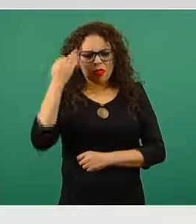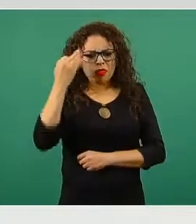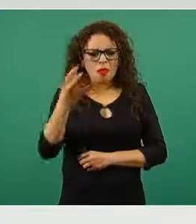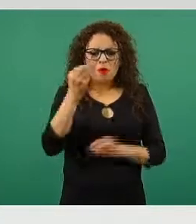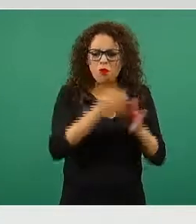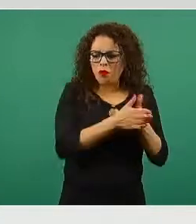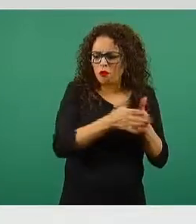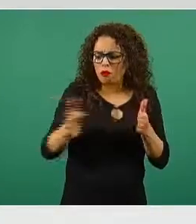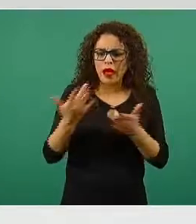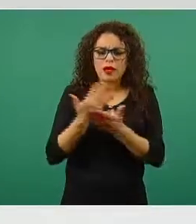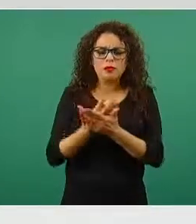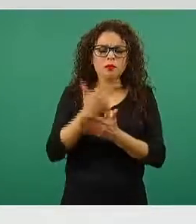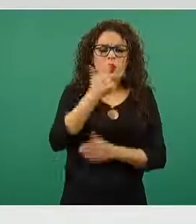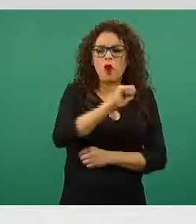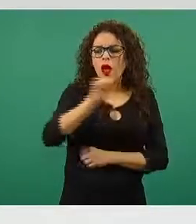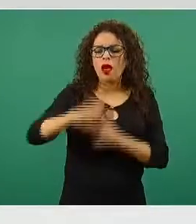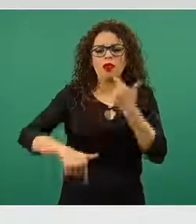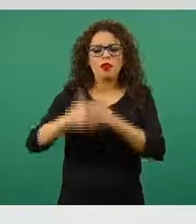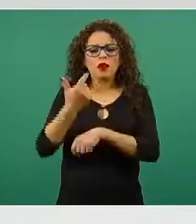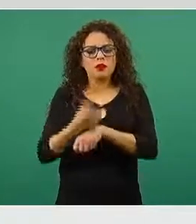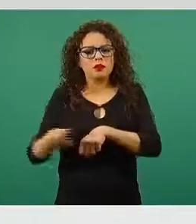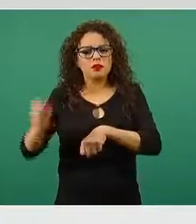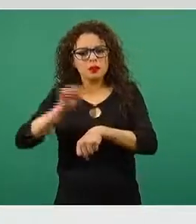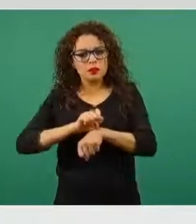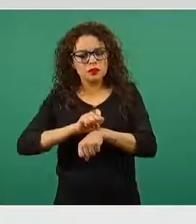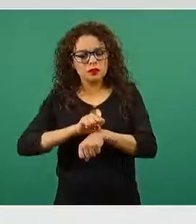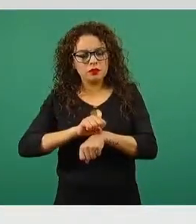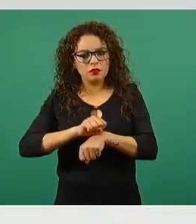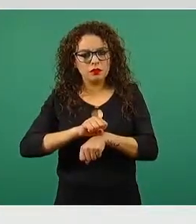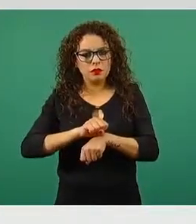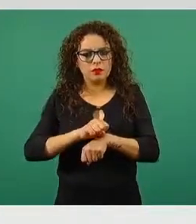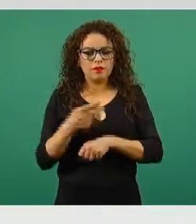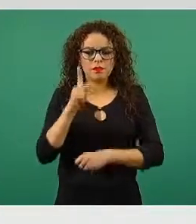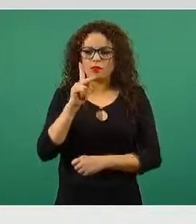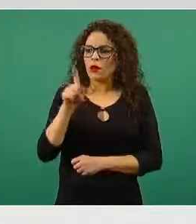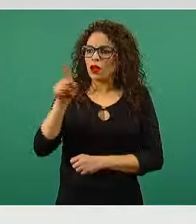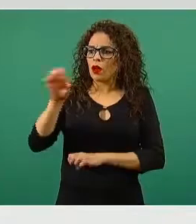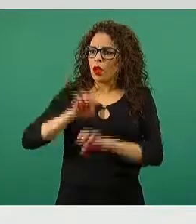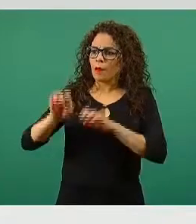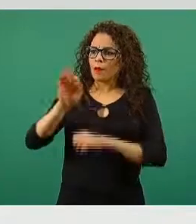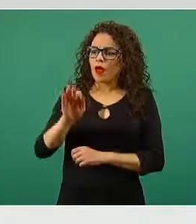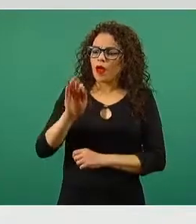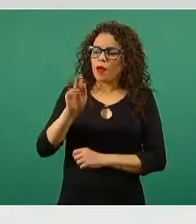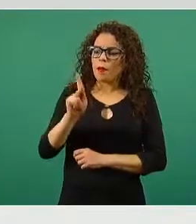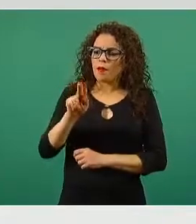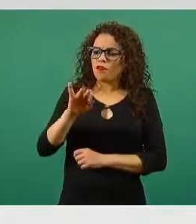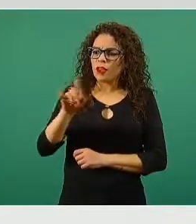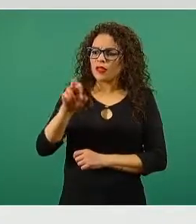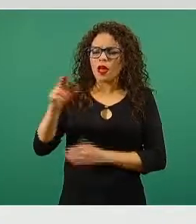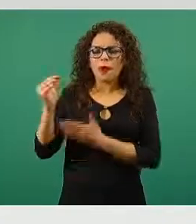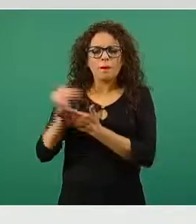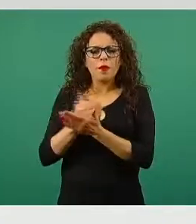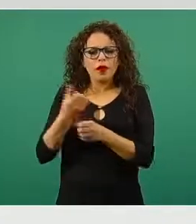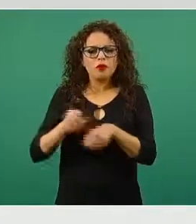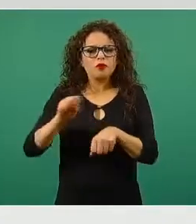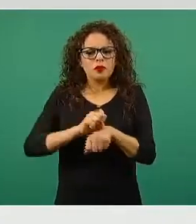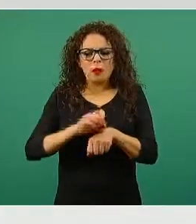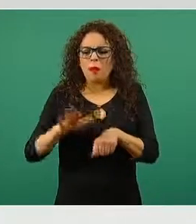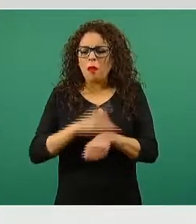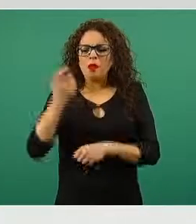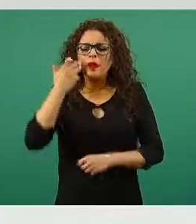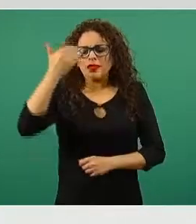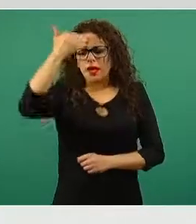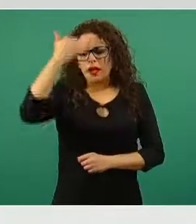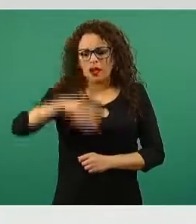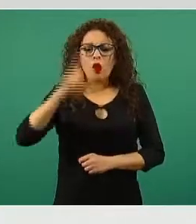12 semanas, para aplicarse la segunda dosis, mientras Pfizer son menos semanas. ¿Nos podría recordar, por favor, desde el